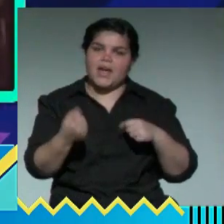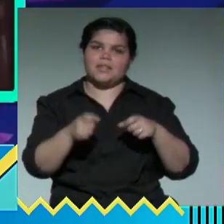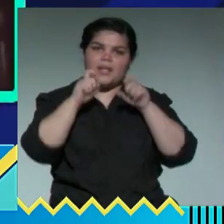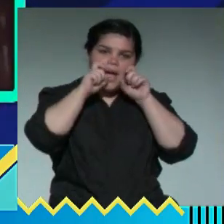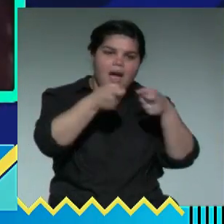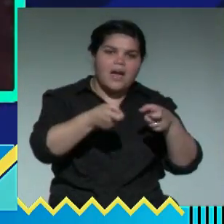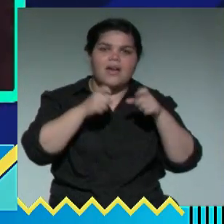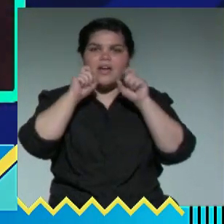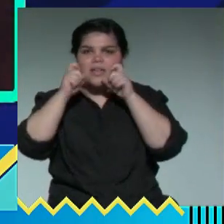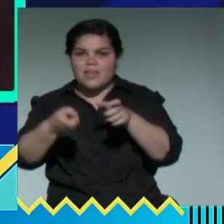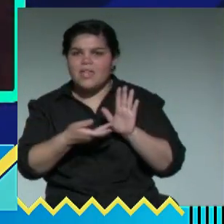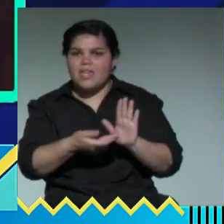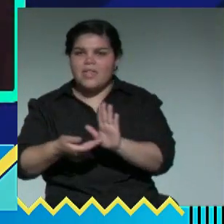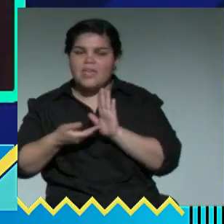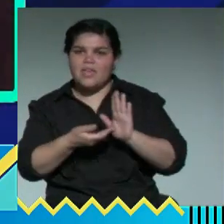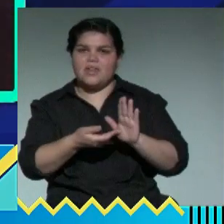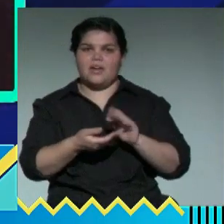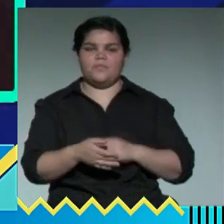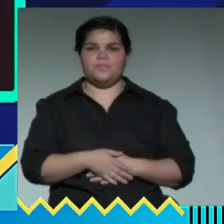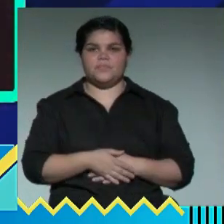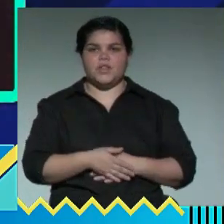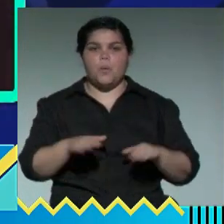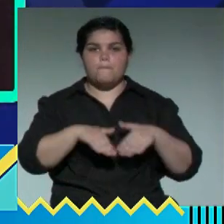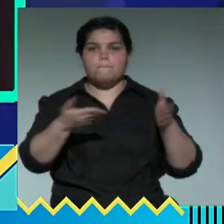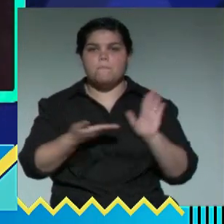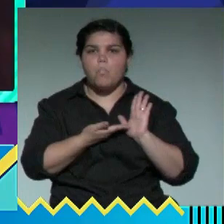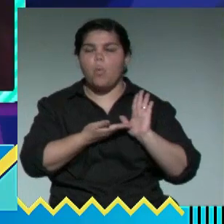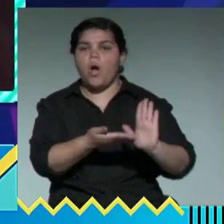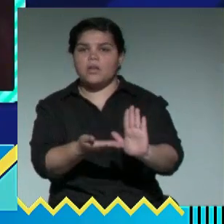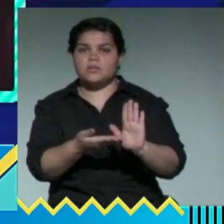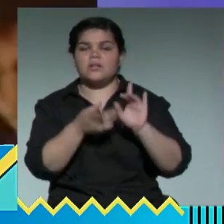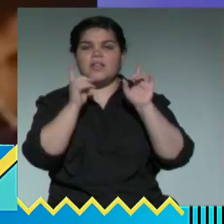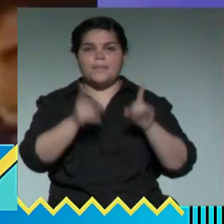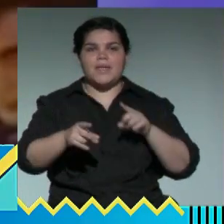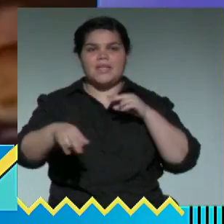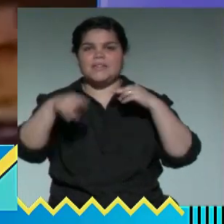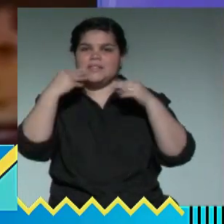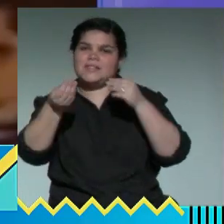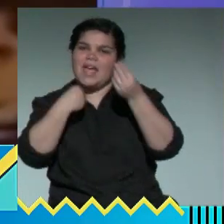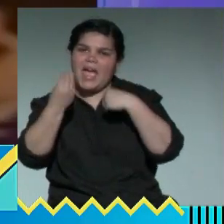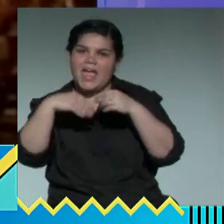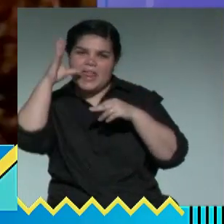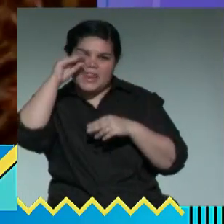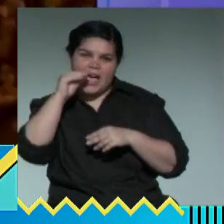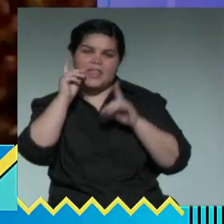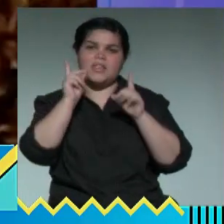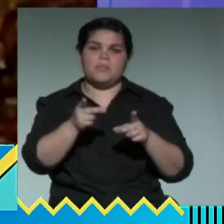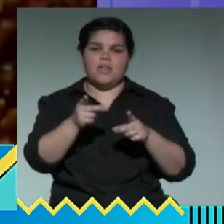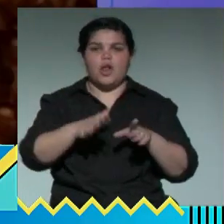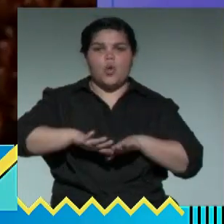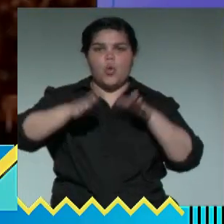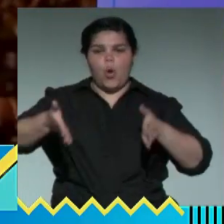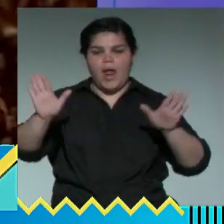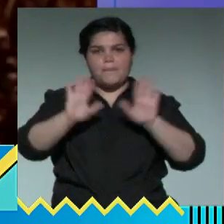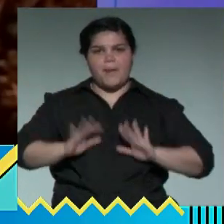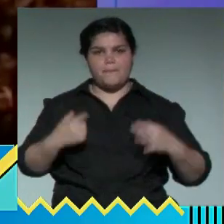cenas, los shows, más que nada los momentos de la cena, las previas, los camarines, viste, todo eso que se vive,